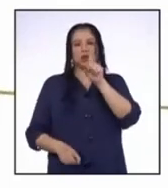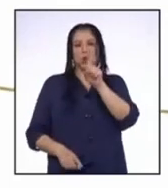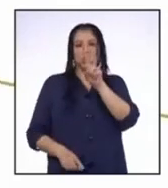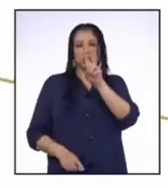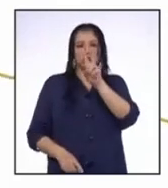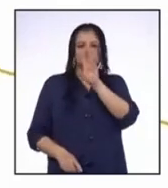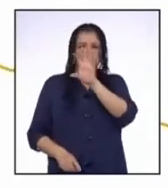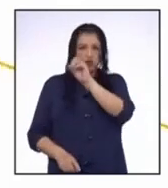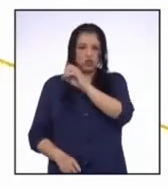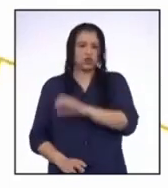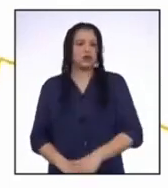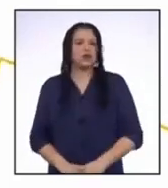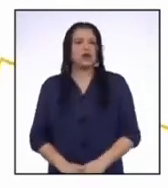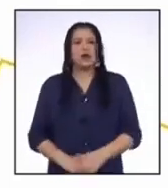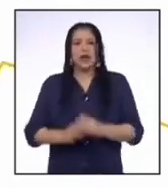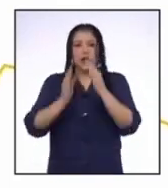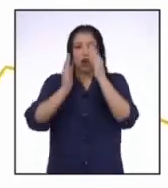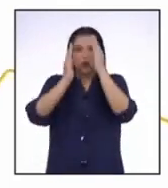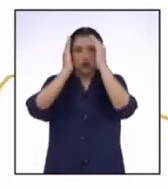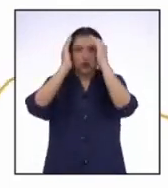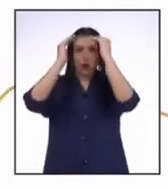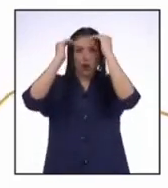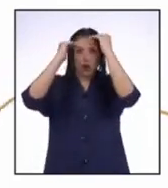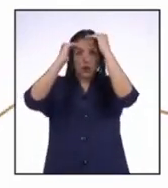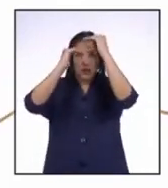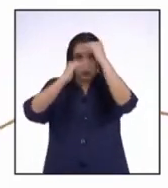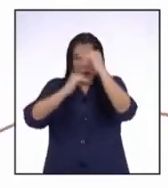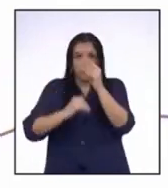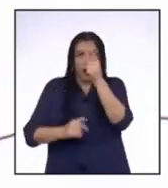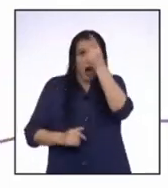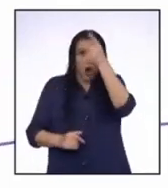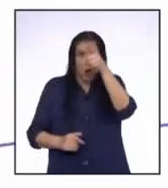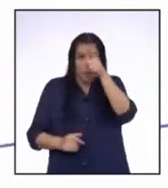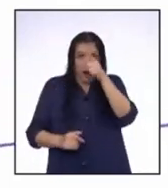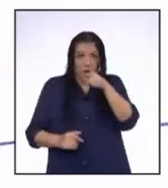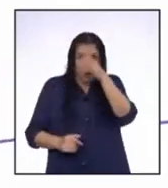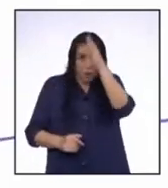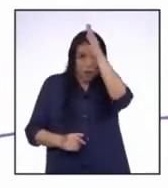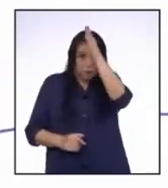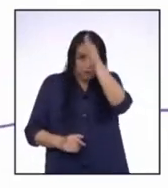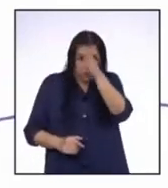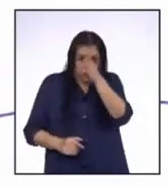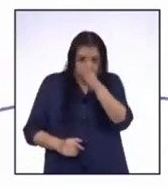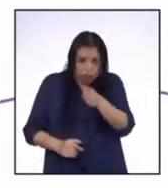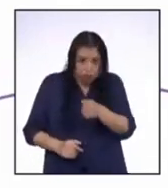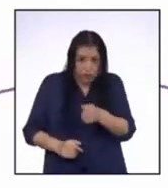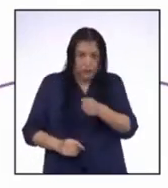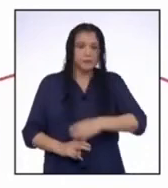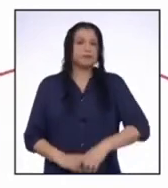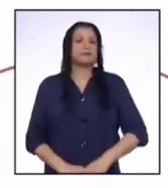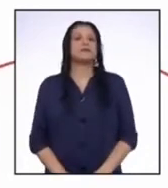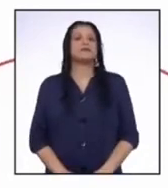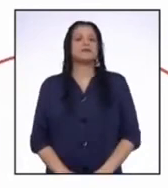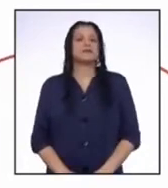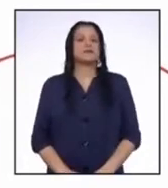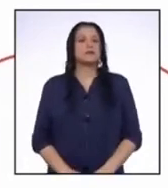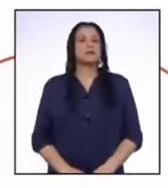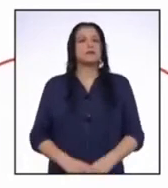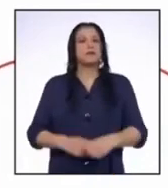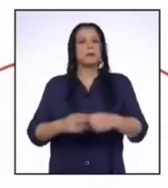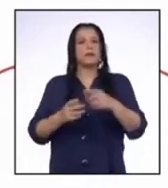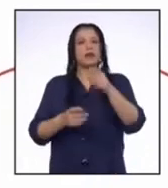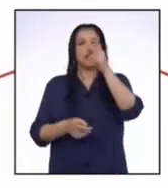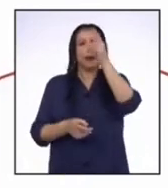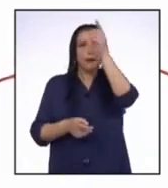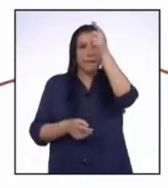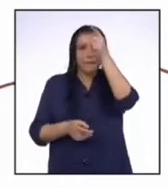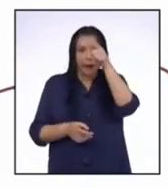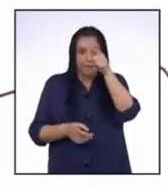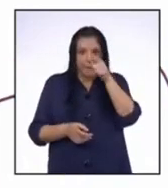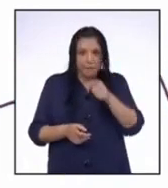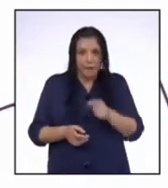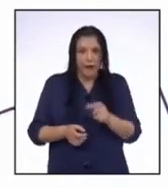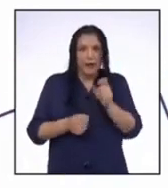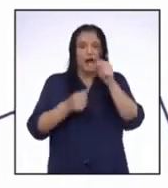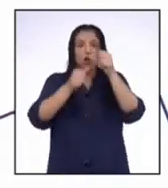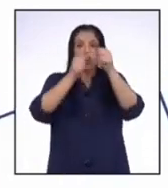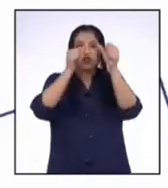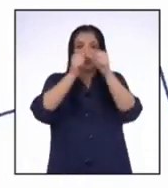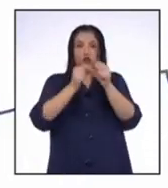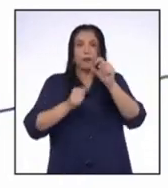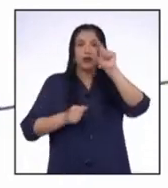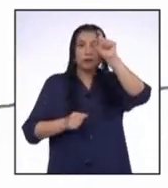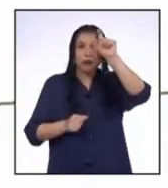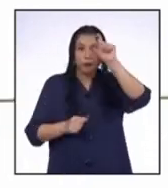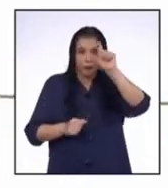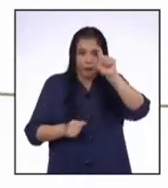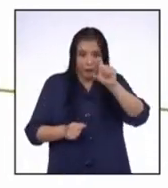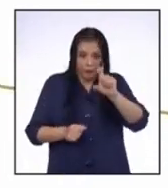4,128. Acomodo los números cuidando que la coma quede alineada verticalmente, haciendo coincidir las partes enteras y las